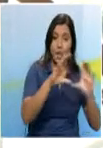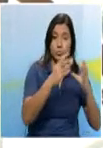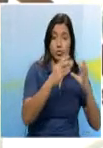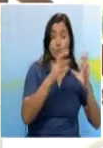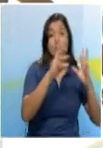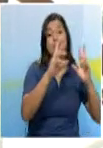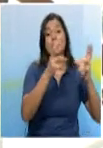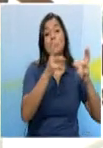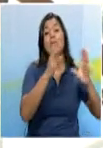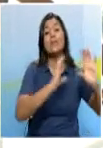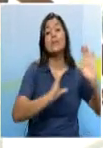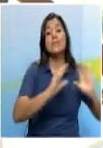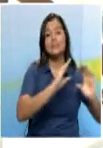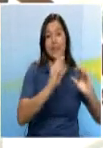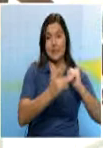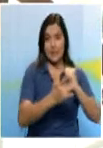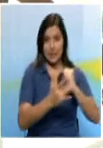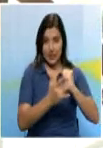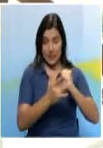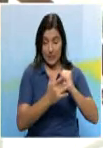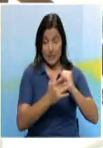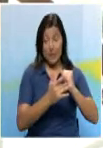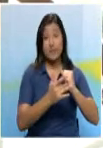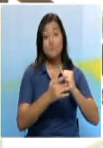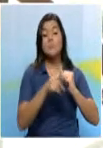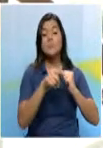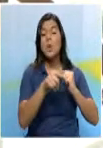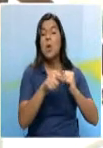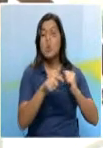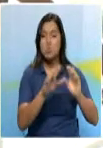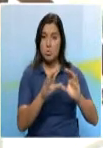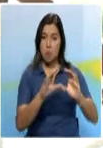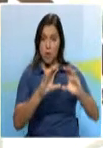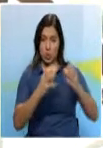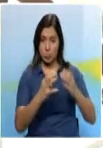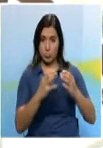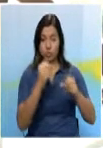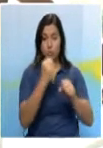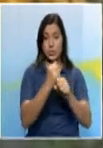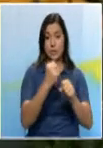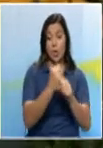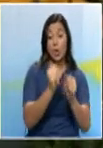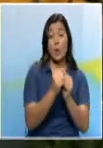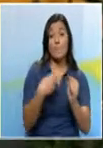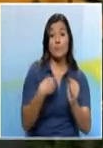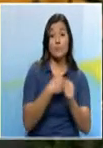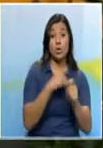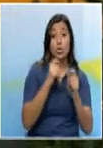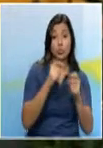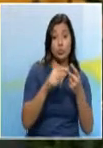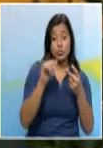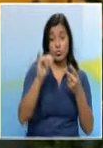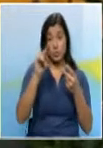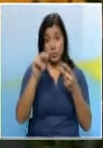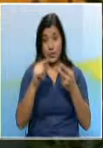subcomisión, una comisión de trabajo con el Ministerio de Educación, el INA, el Ministerio de Trabajo y la